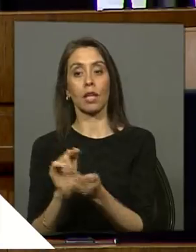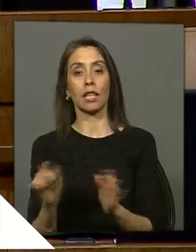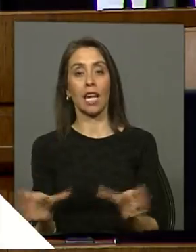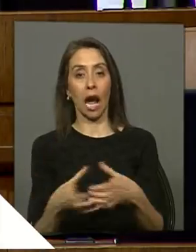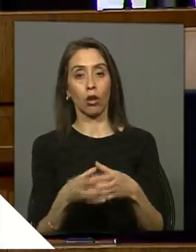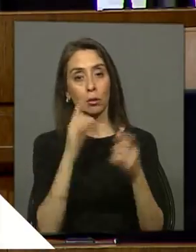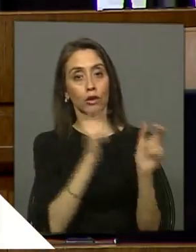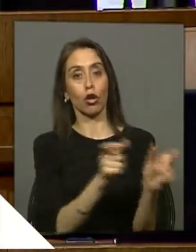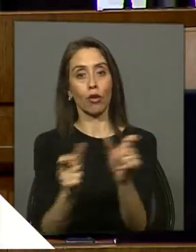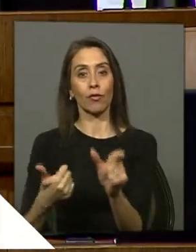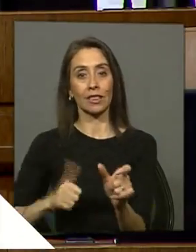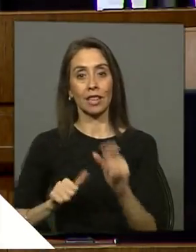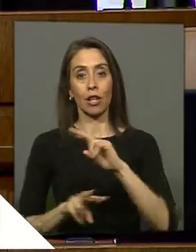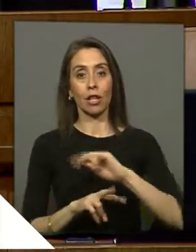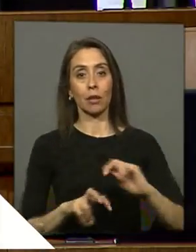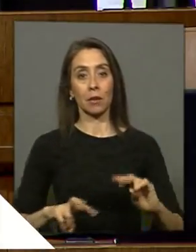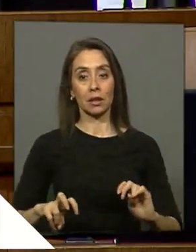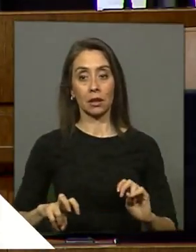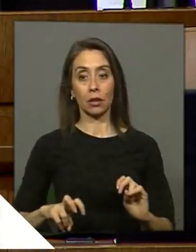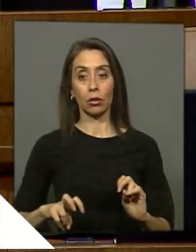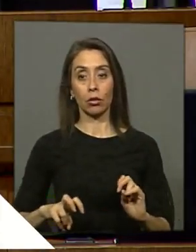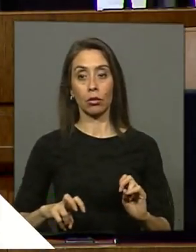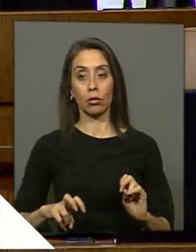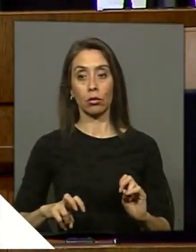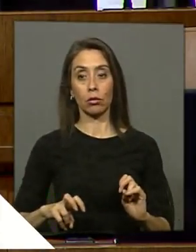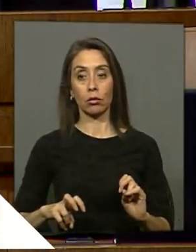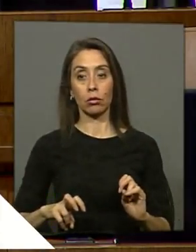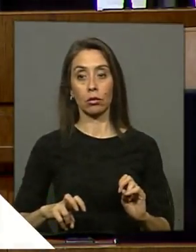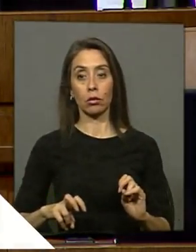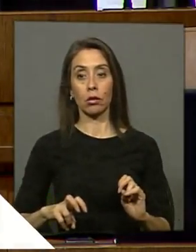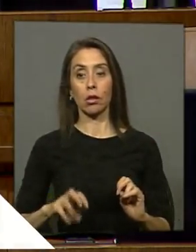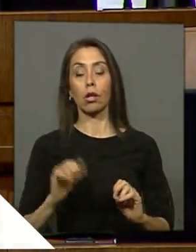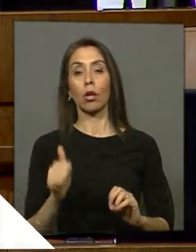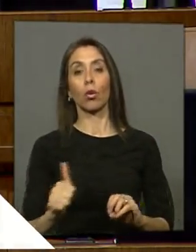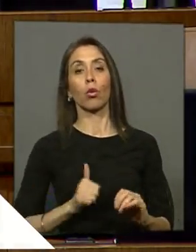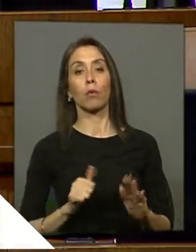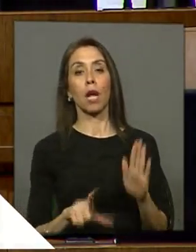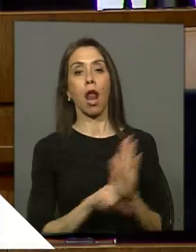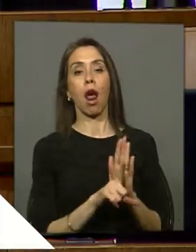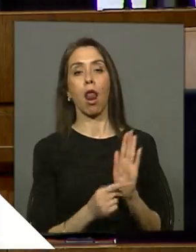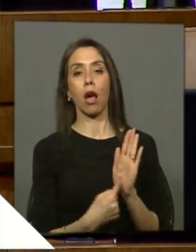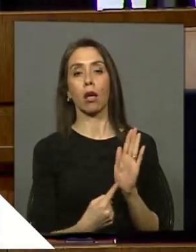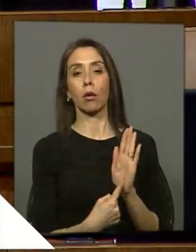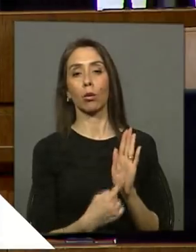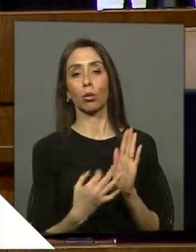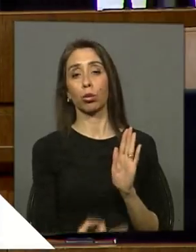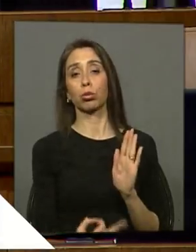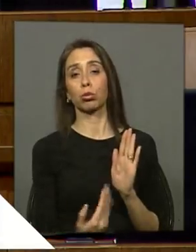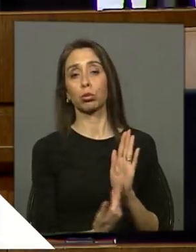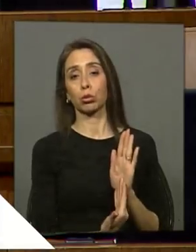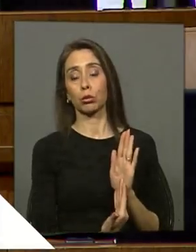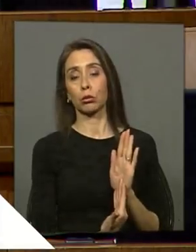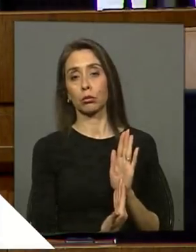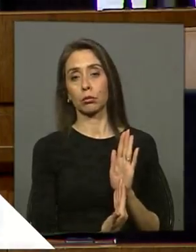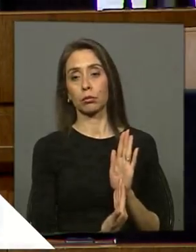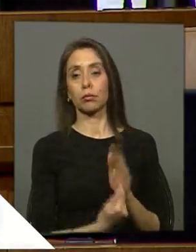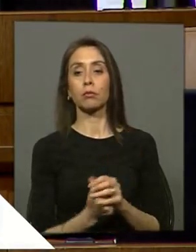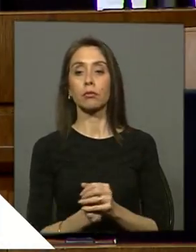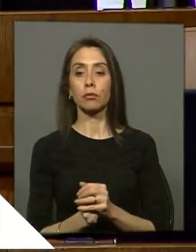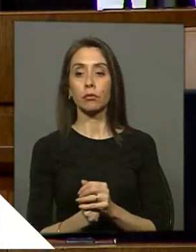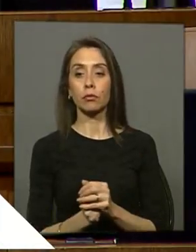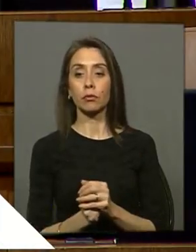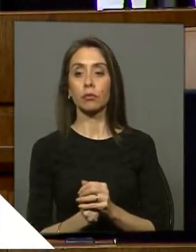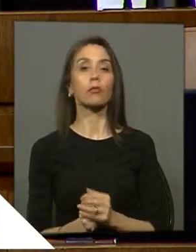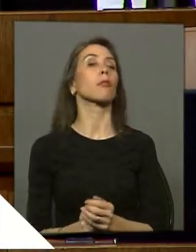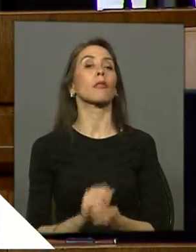comisión investigadora estaban actuando dentro de la ley por tanto si el